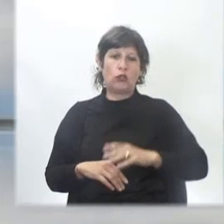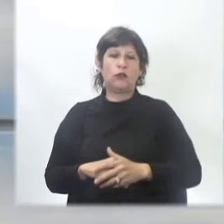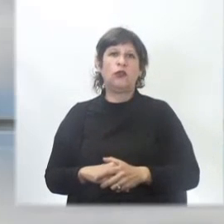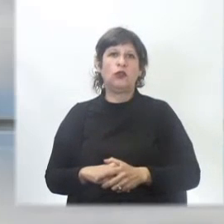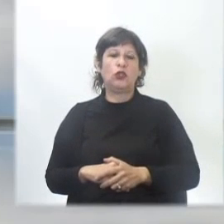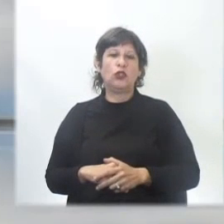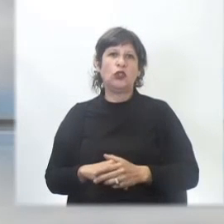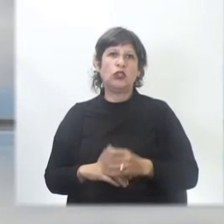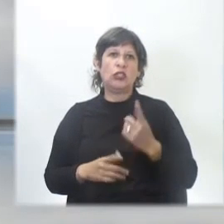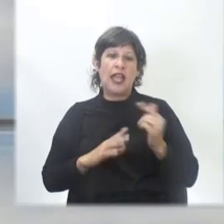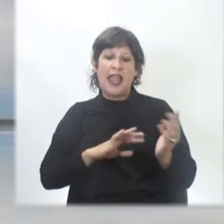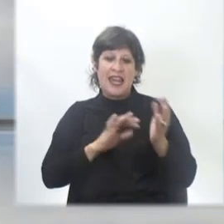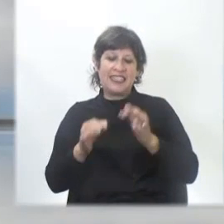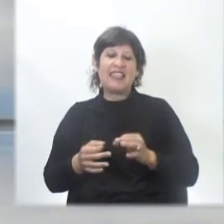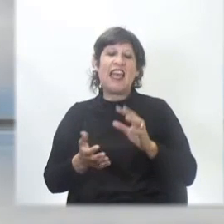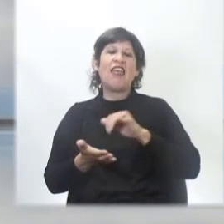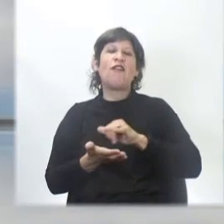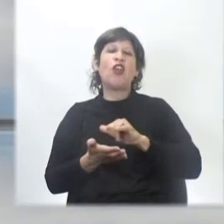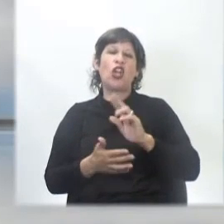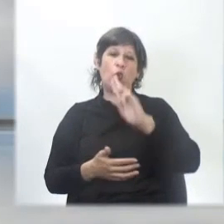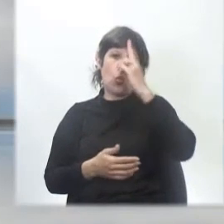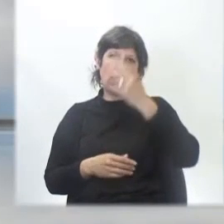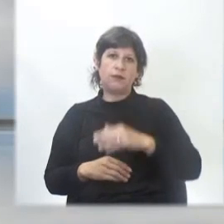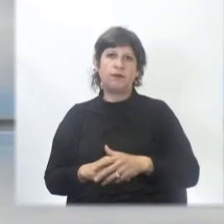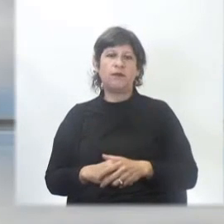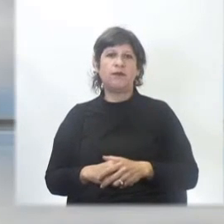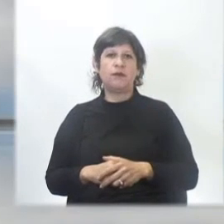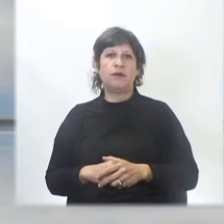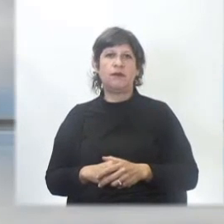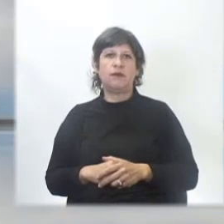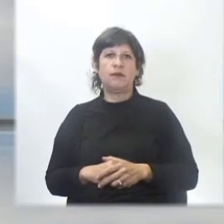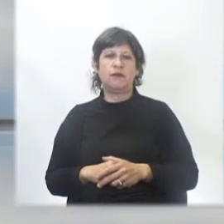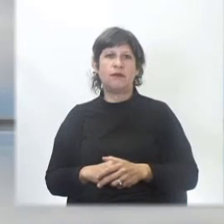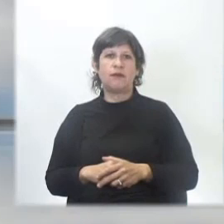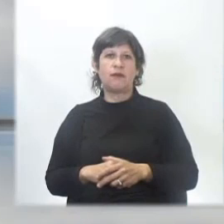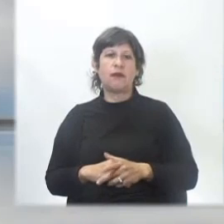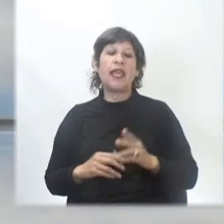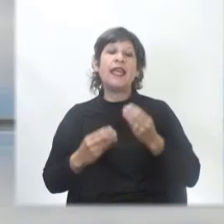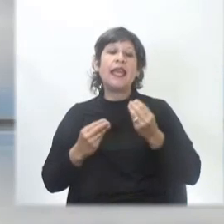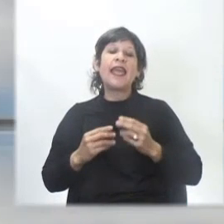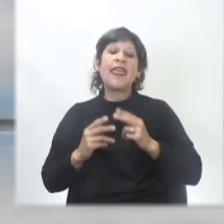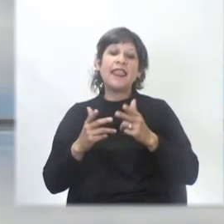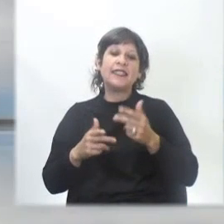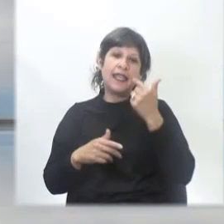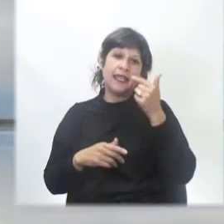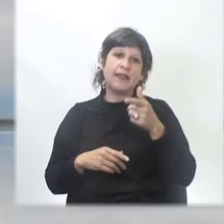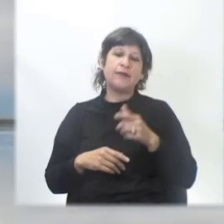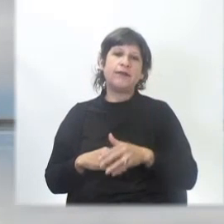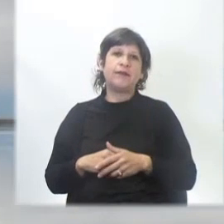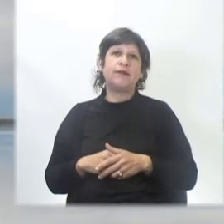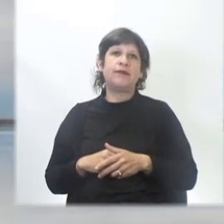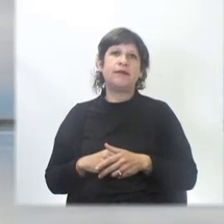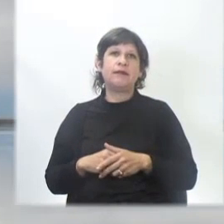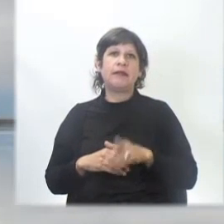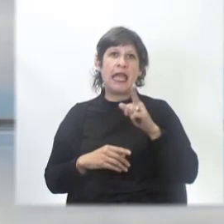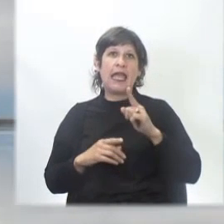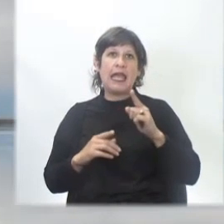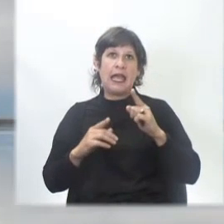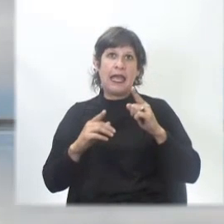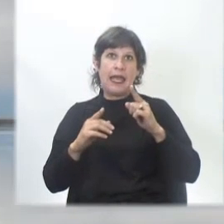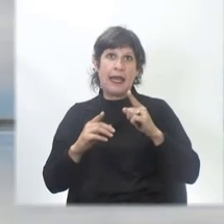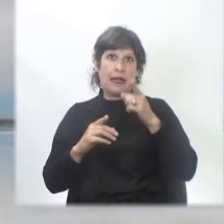La llegada de los aviones a Uruguay. ¿No? ¿Qué es lo que dice ese